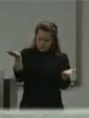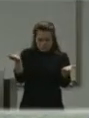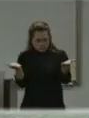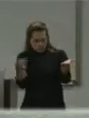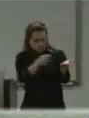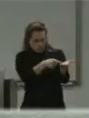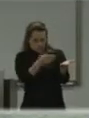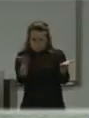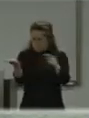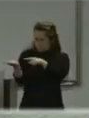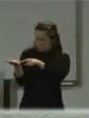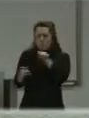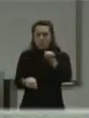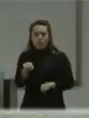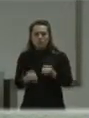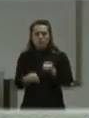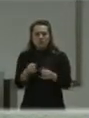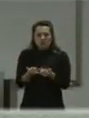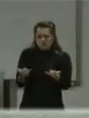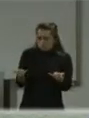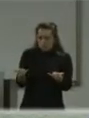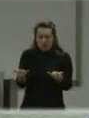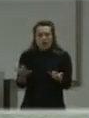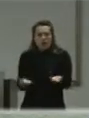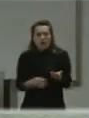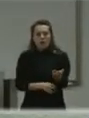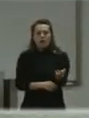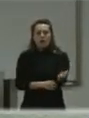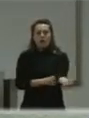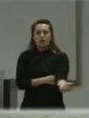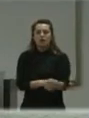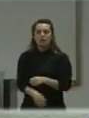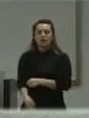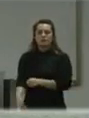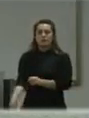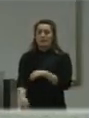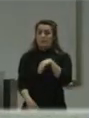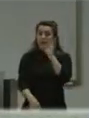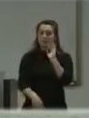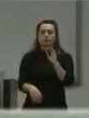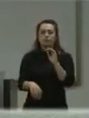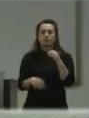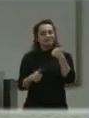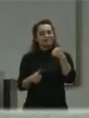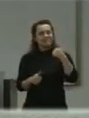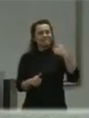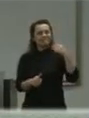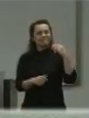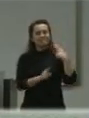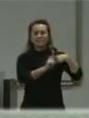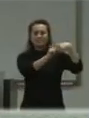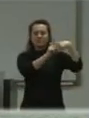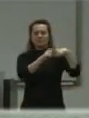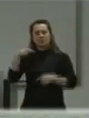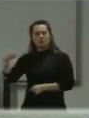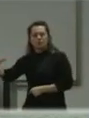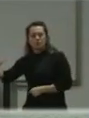y las es como el más y el menos de del asunto entonces